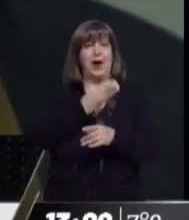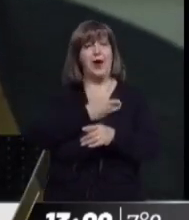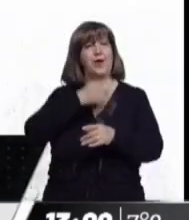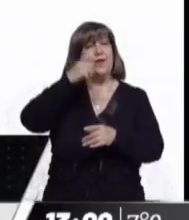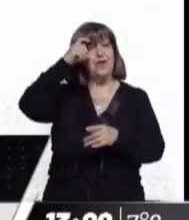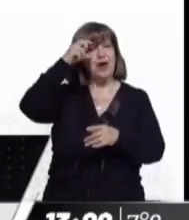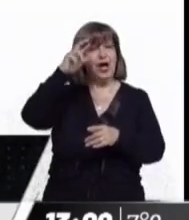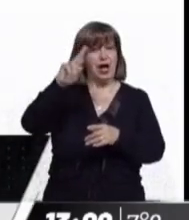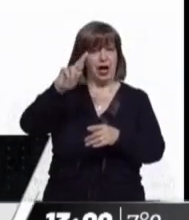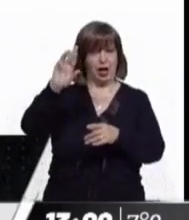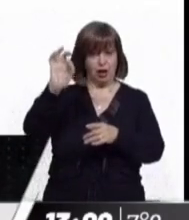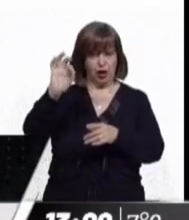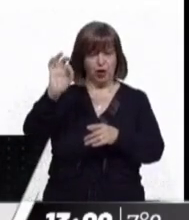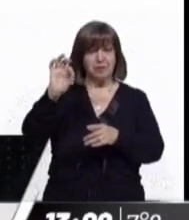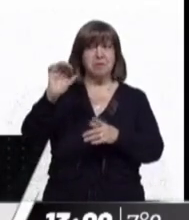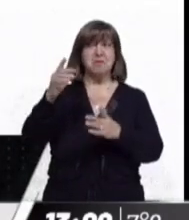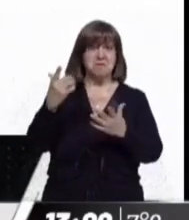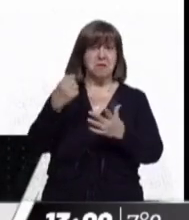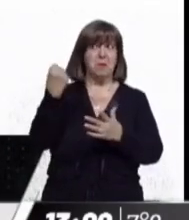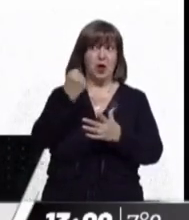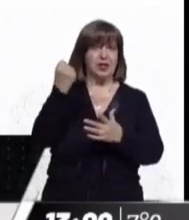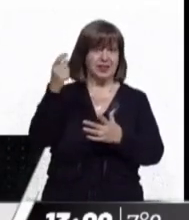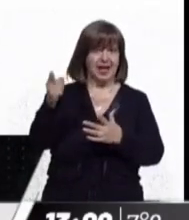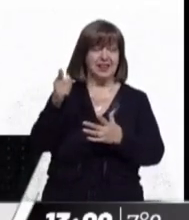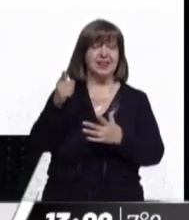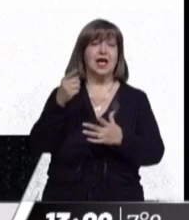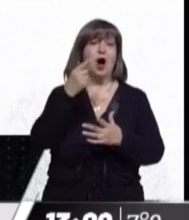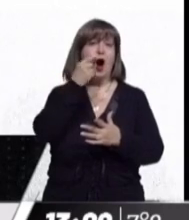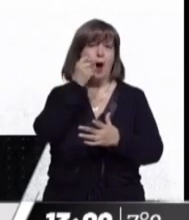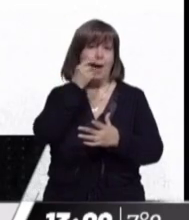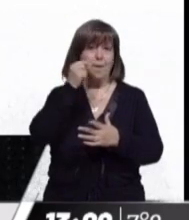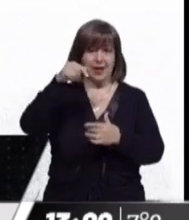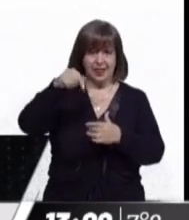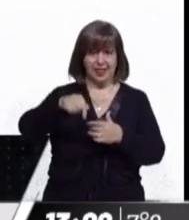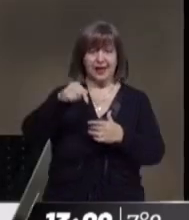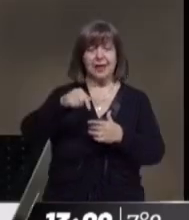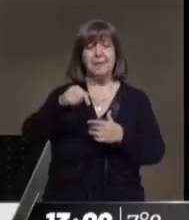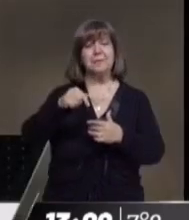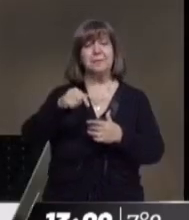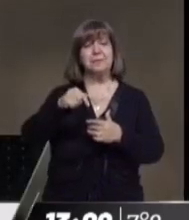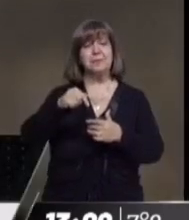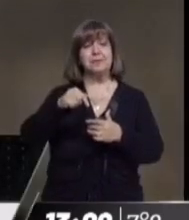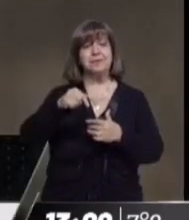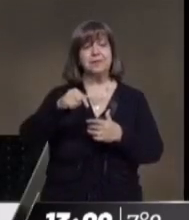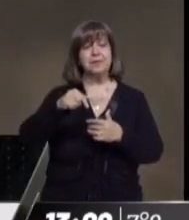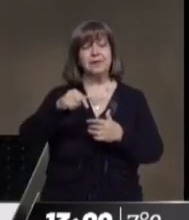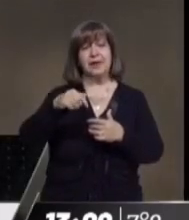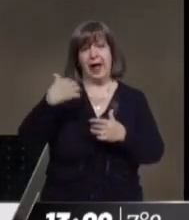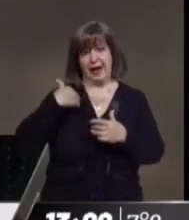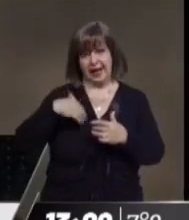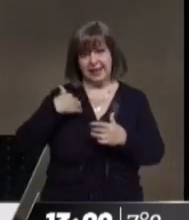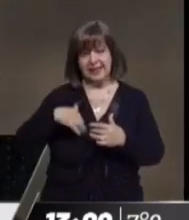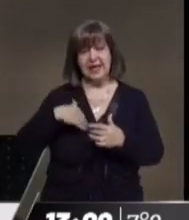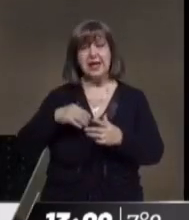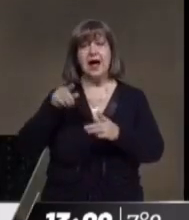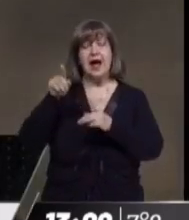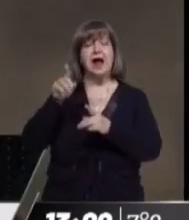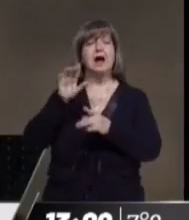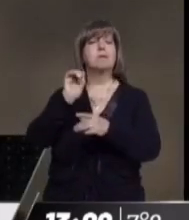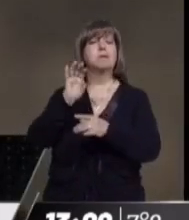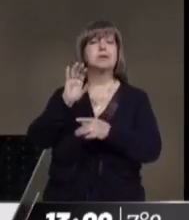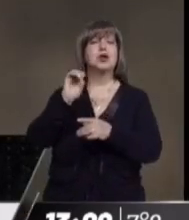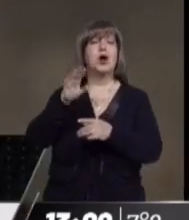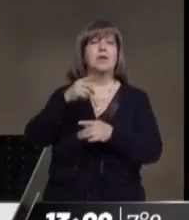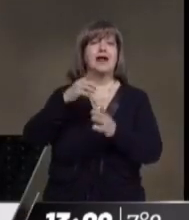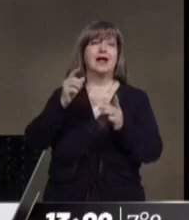trabajos sumamente interesantes. Este es un papel muy, pero muy importante, que interpretando a Simón, un